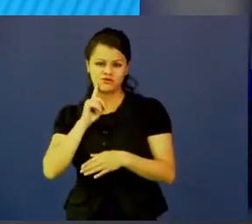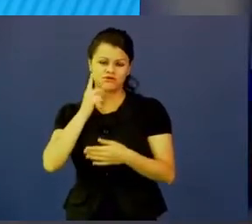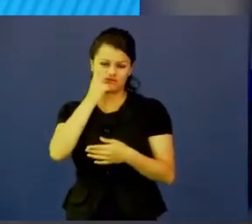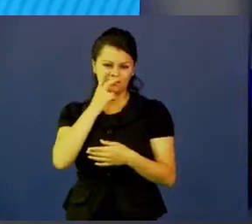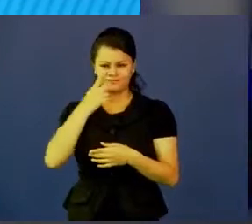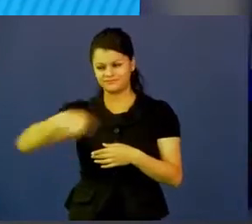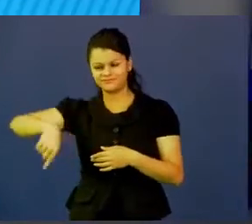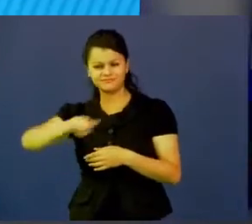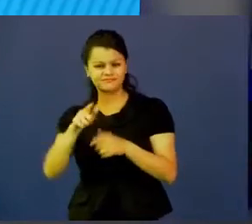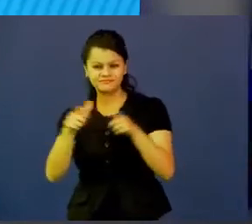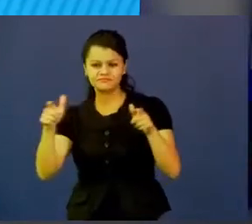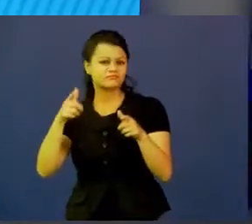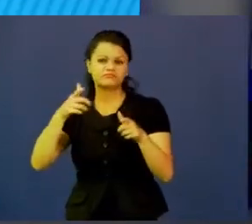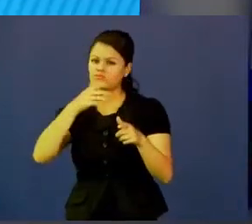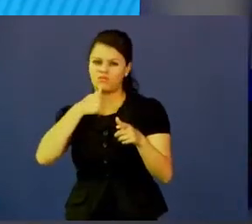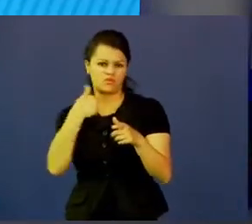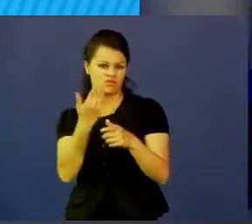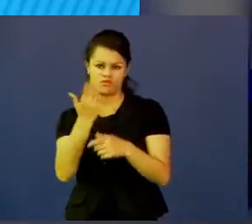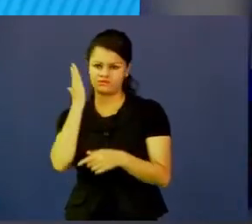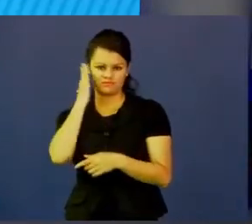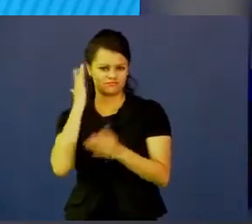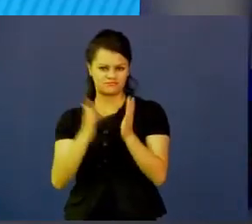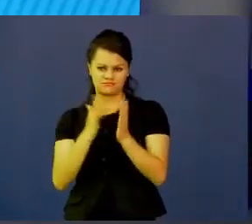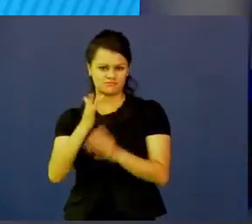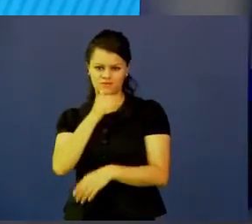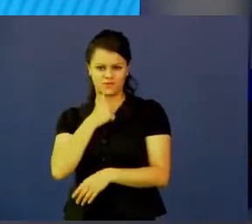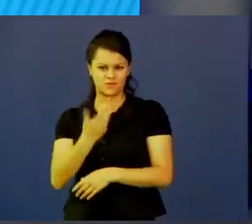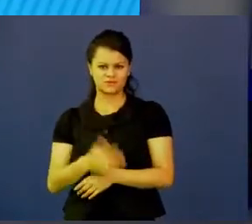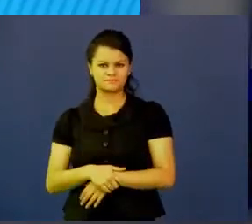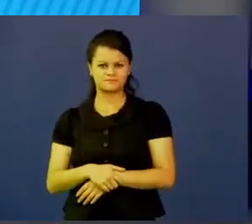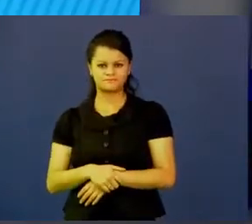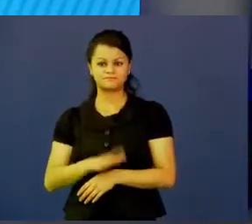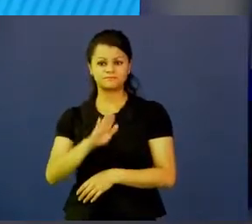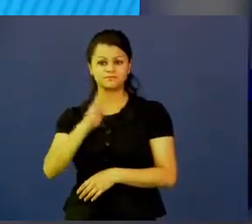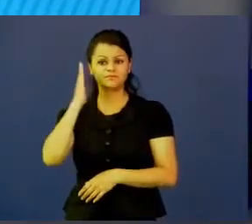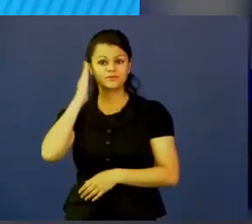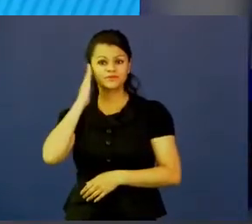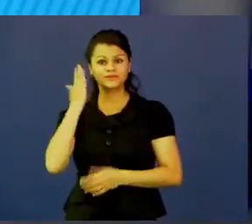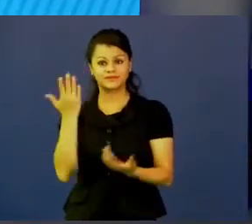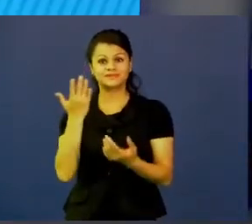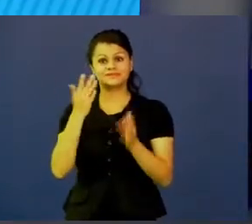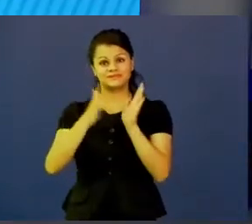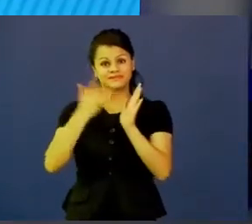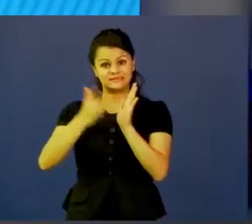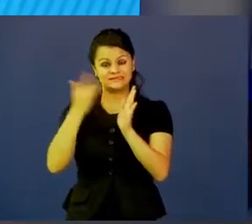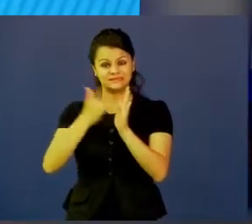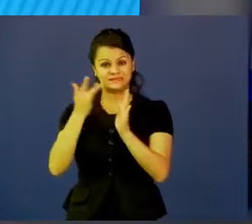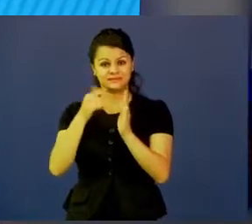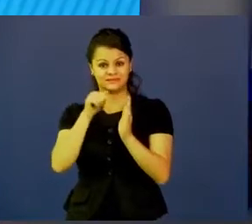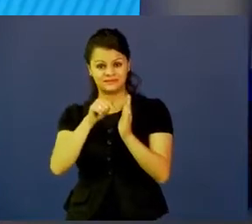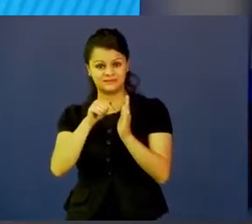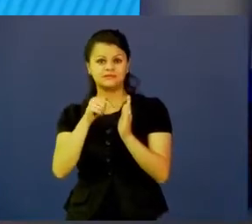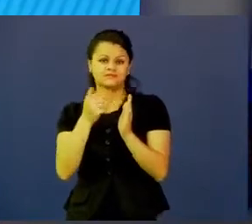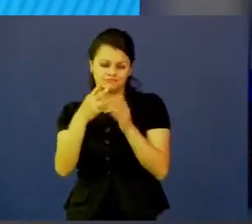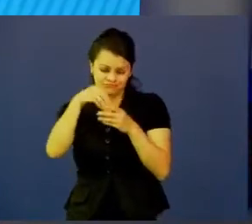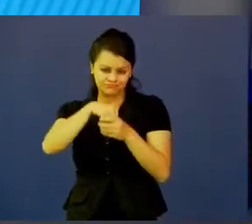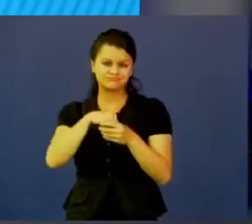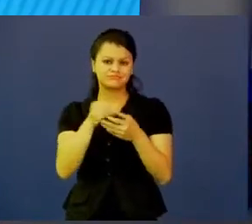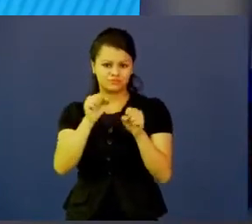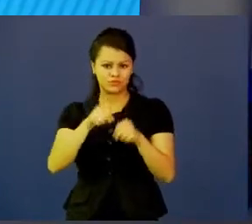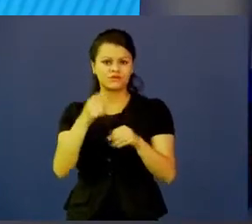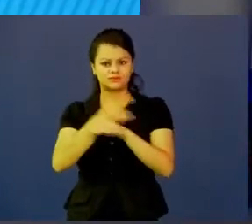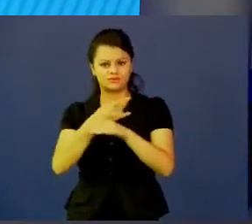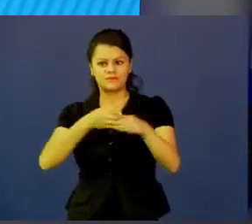acceso a celulares inteligentes. Y los celulares inteligentes, los de alta gama, son justamente los que tienen prestaciones de